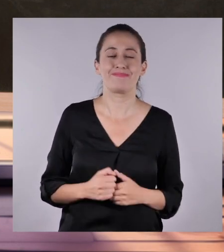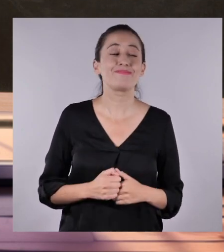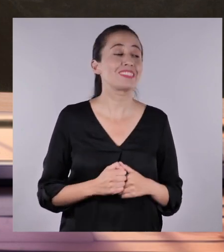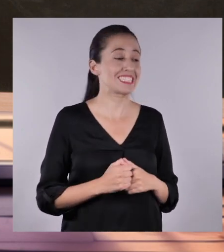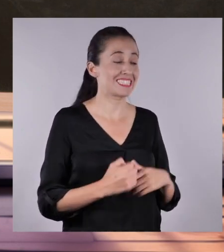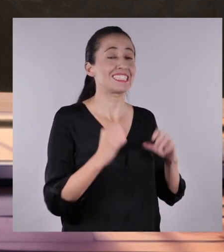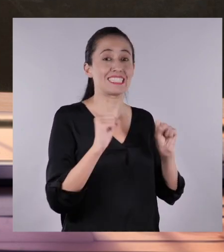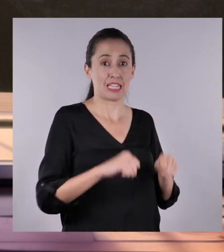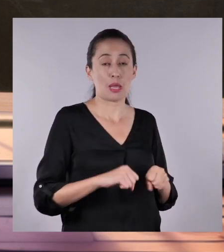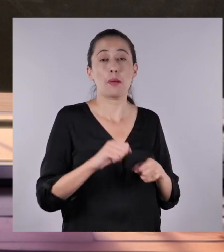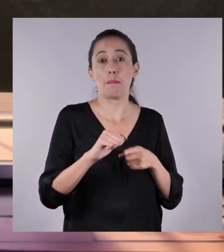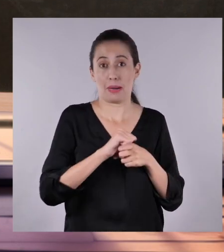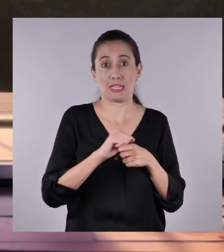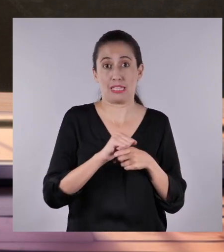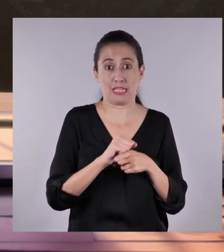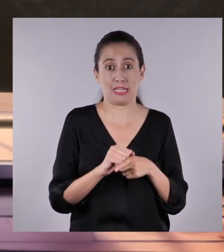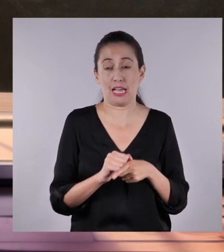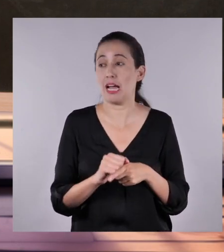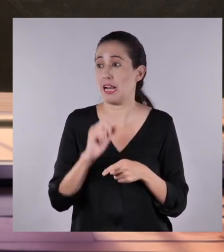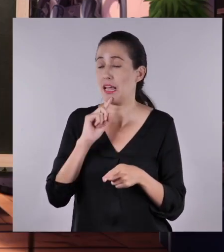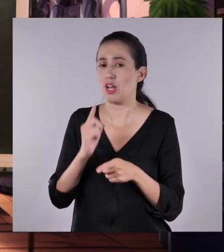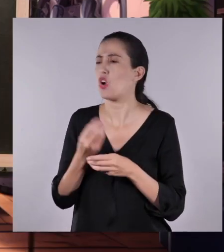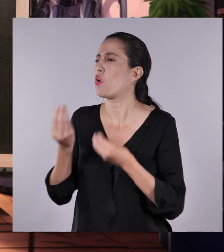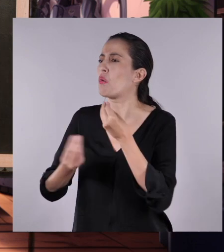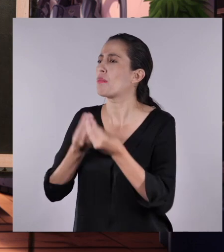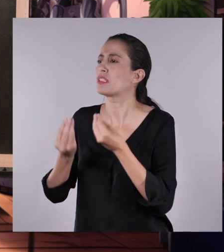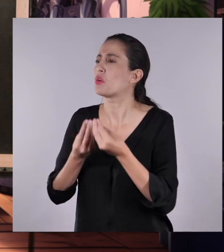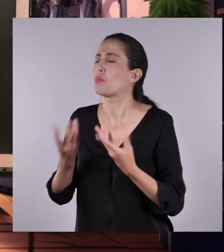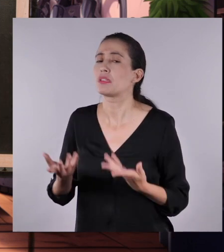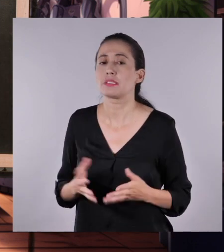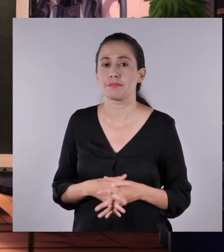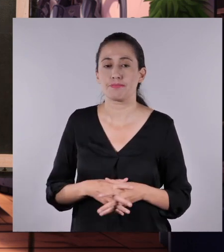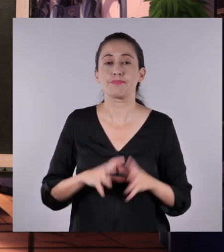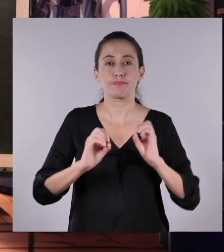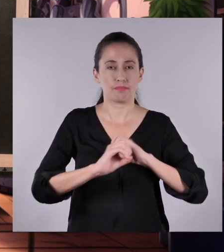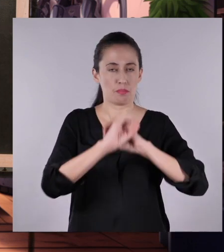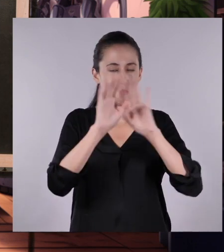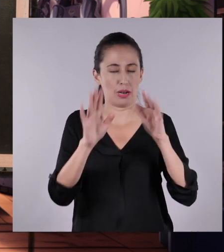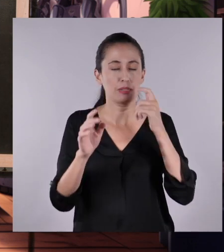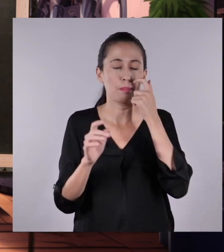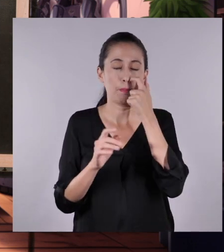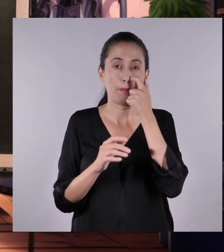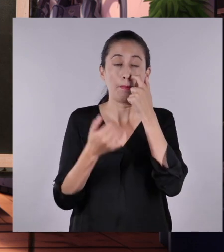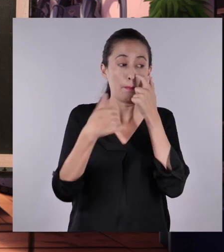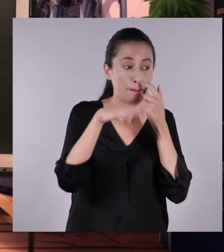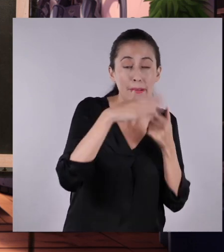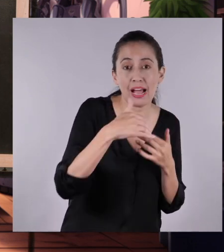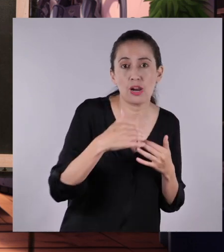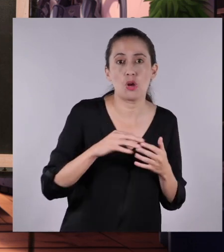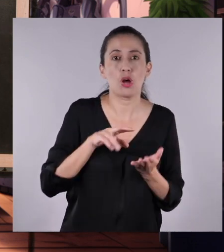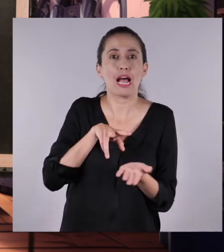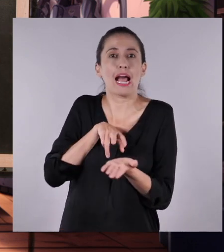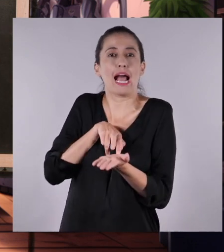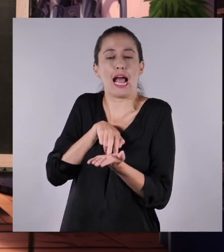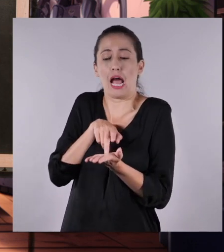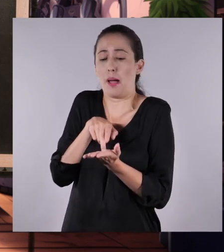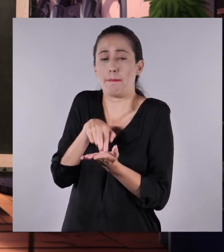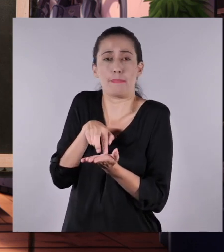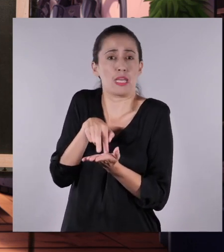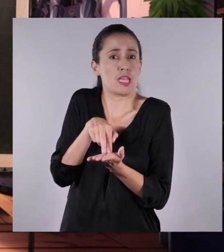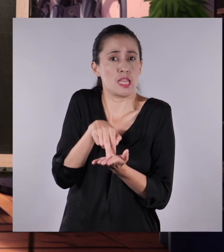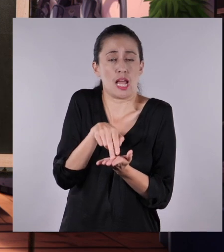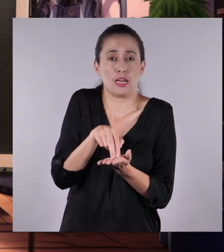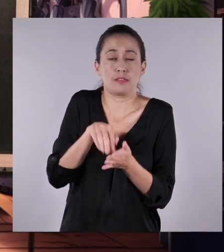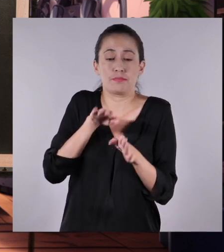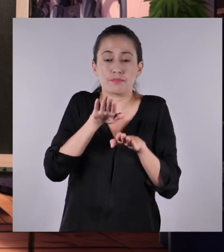olímpica! ¡Sí! ¡Podemos practicar! ¡Claro que sí! ¿Cómo es? A ver, explícame. Verás, lo que tenemos que hacer es como caminar.